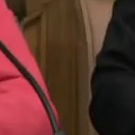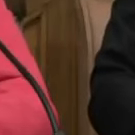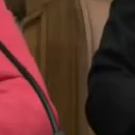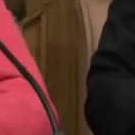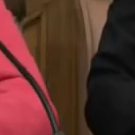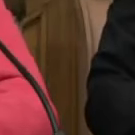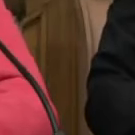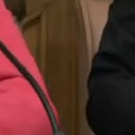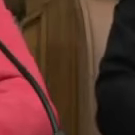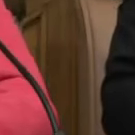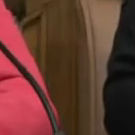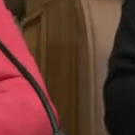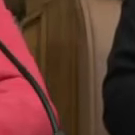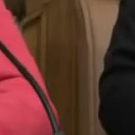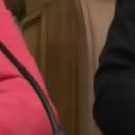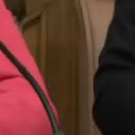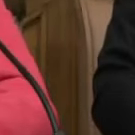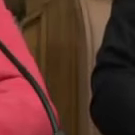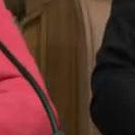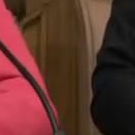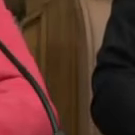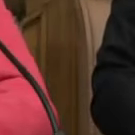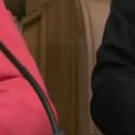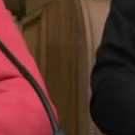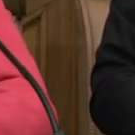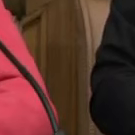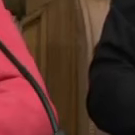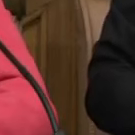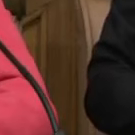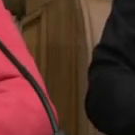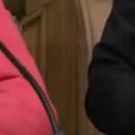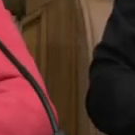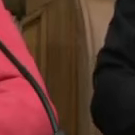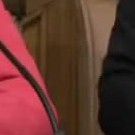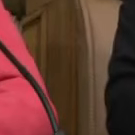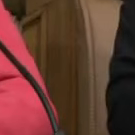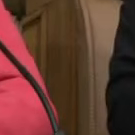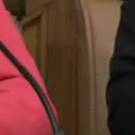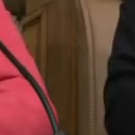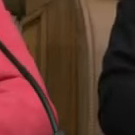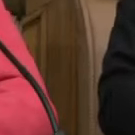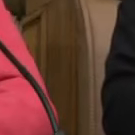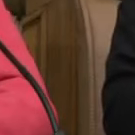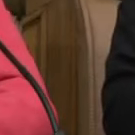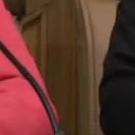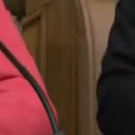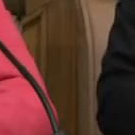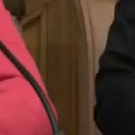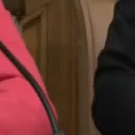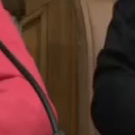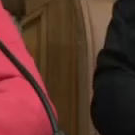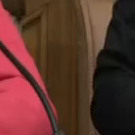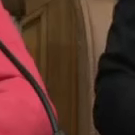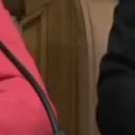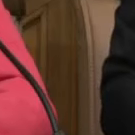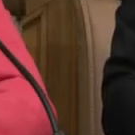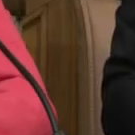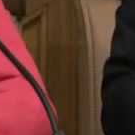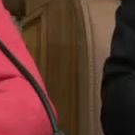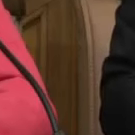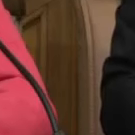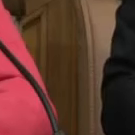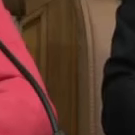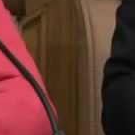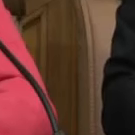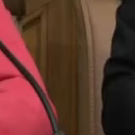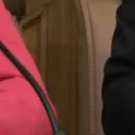189º. Se sugiere aprobar con modificación el contenido del artículo 80, el cual queda redactado en los siguientes términos. Artículo 80. La